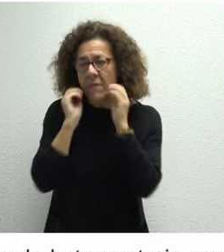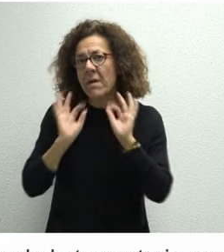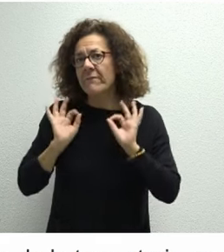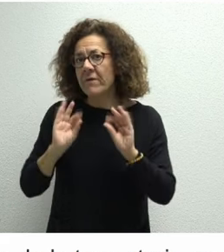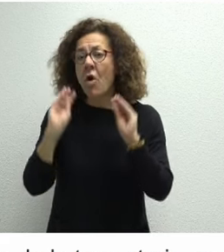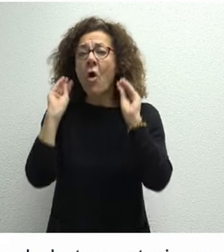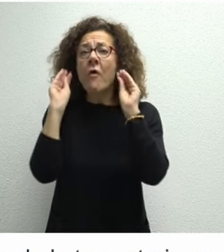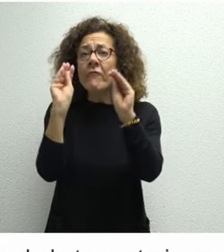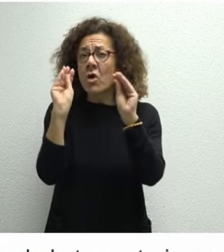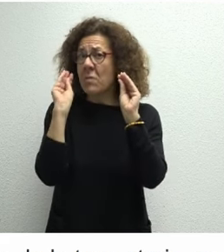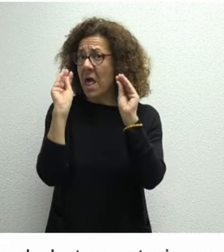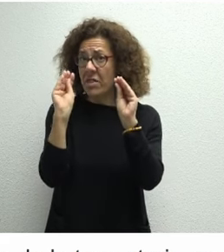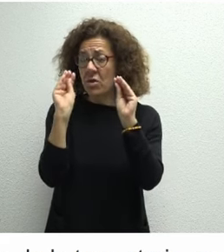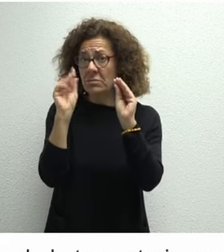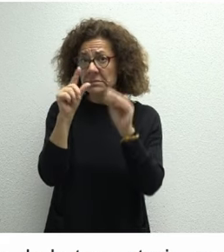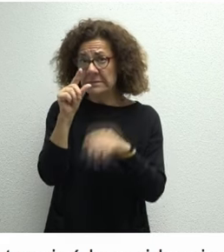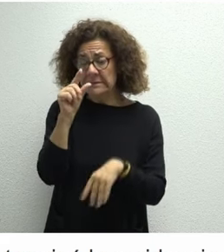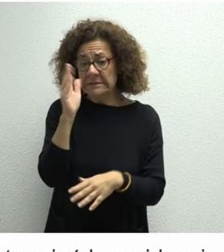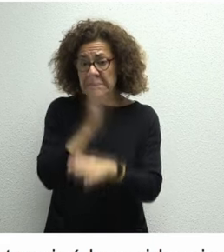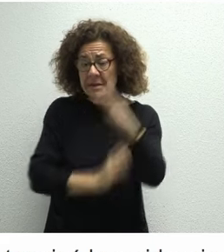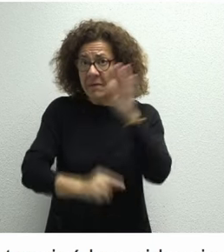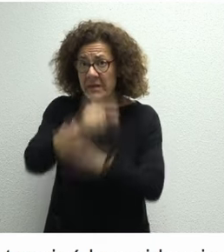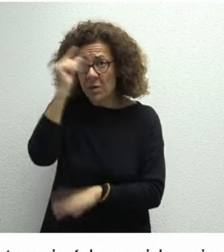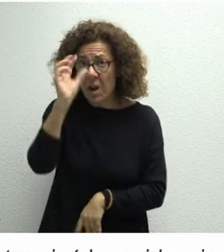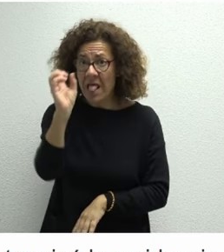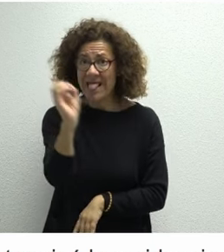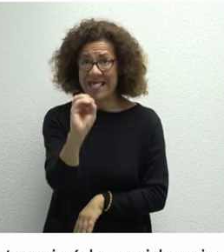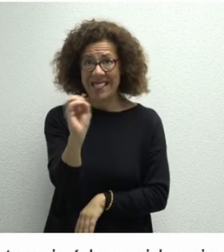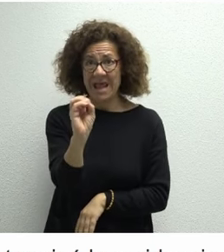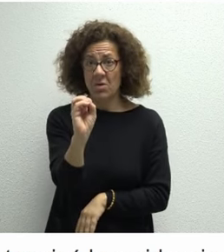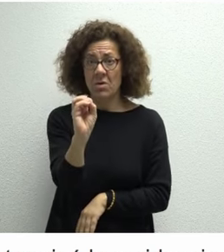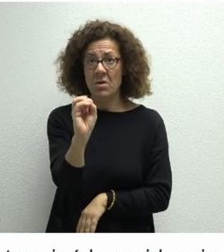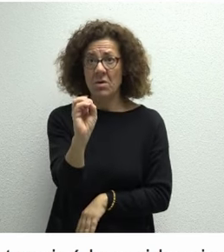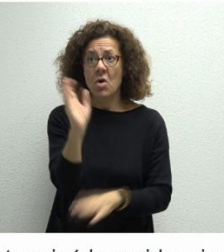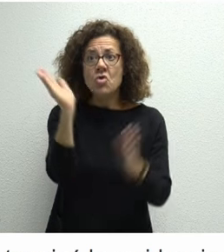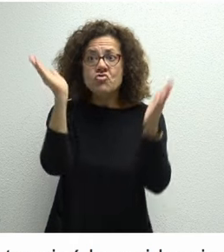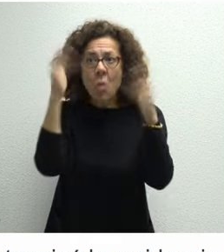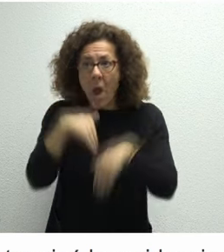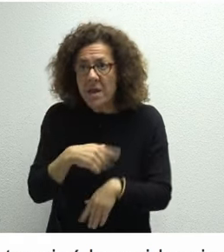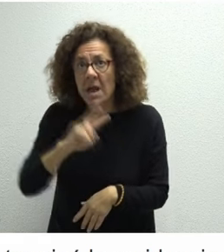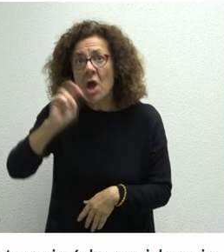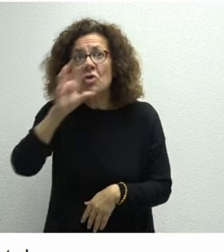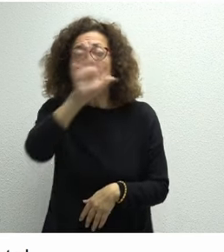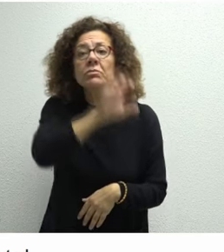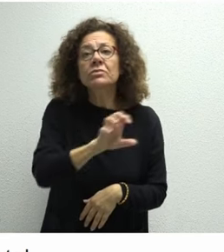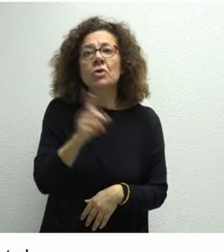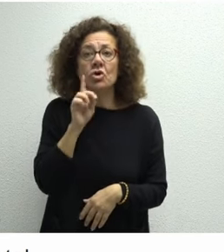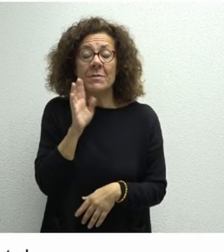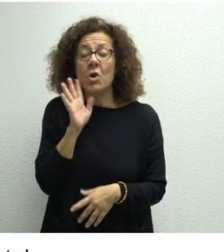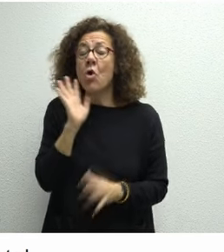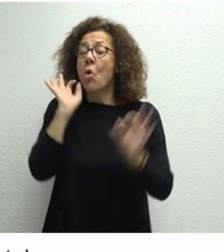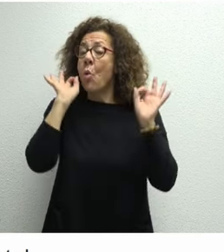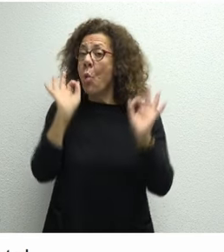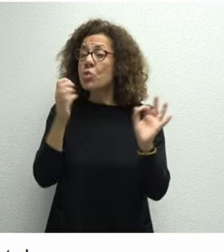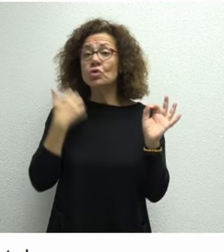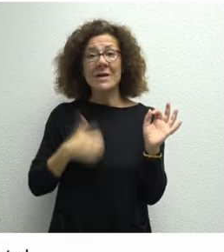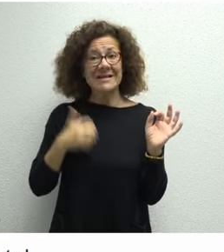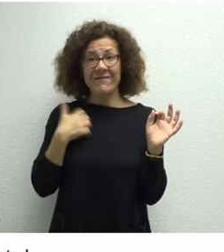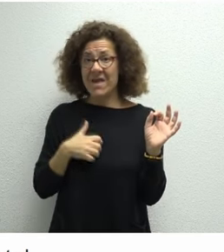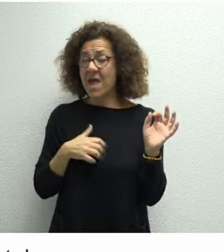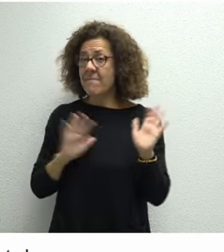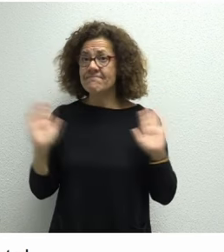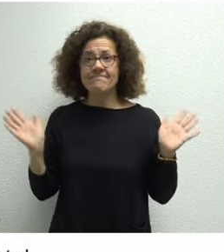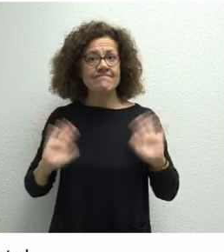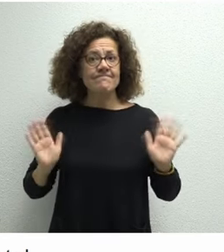discapacidad intelectual cero no sé en otras no comunidades Pero bueno en Sevilla en concreto dentro de Andalucía